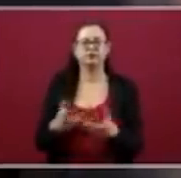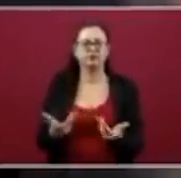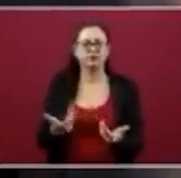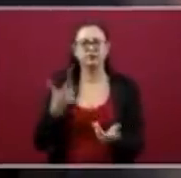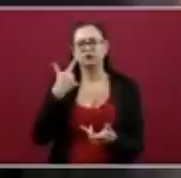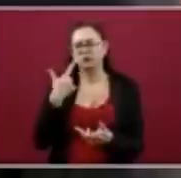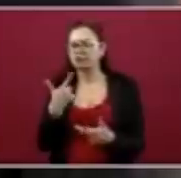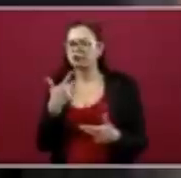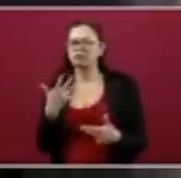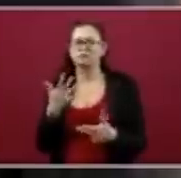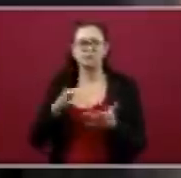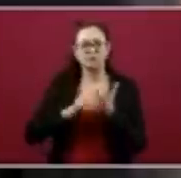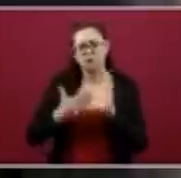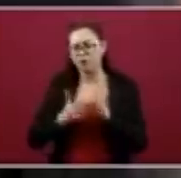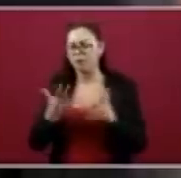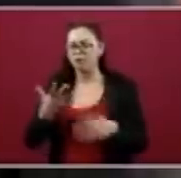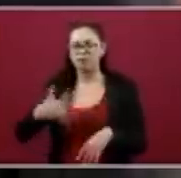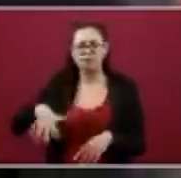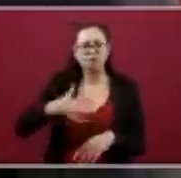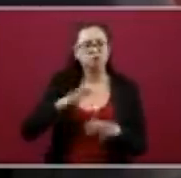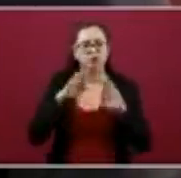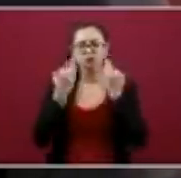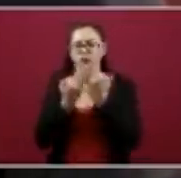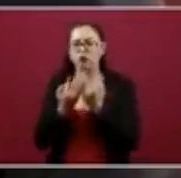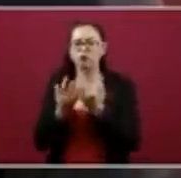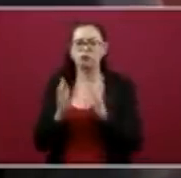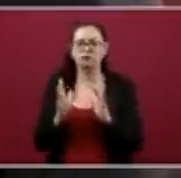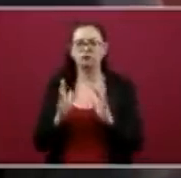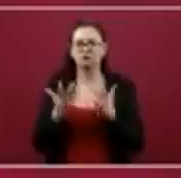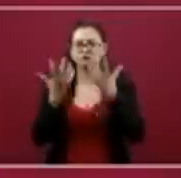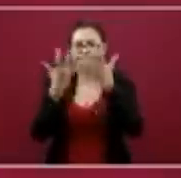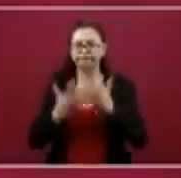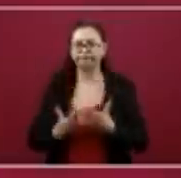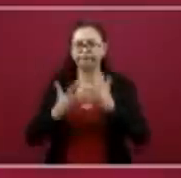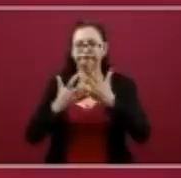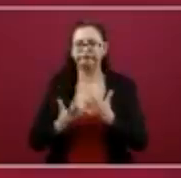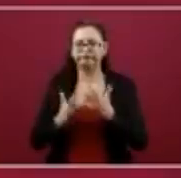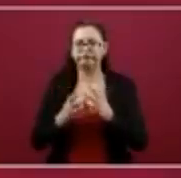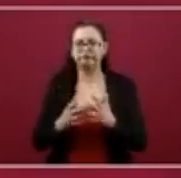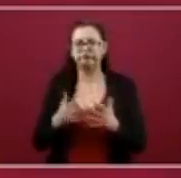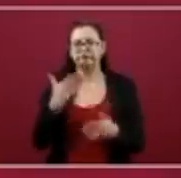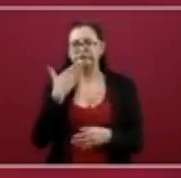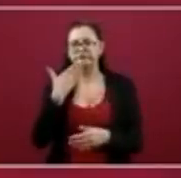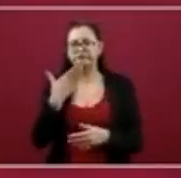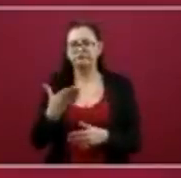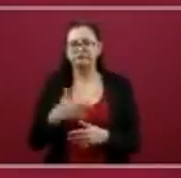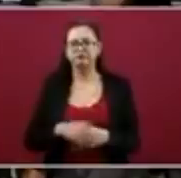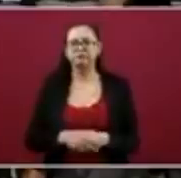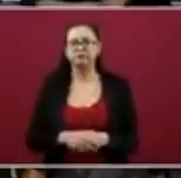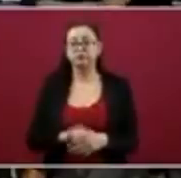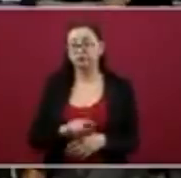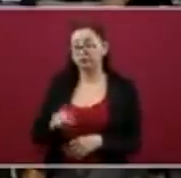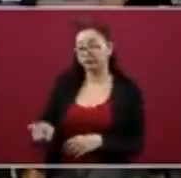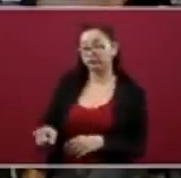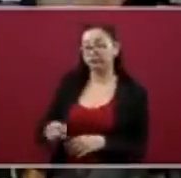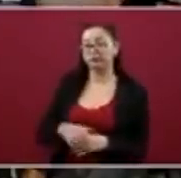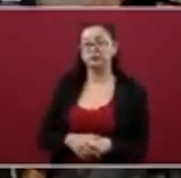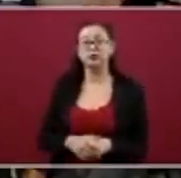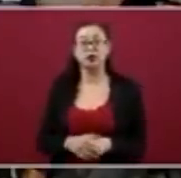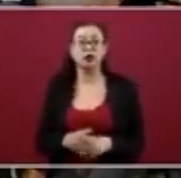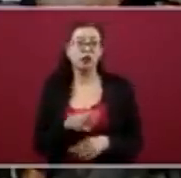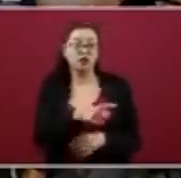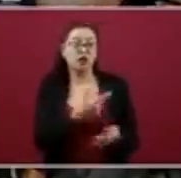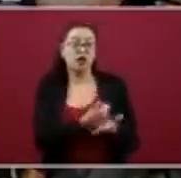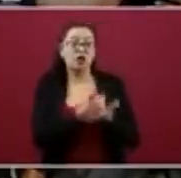buscando la mejor forma de que funcionen bien. Aunque aquí se utilizó un poco, bueno, se utilizó a la policía